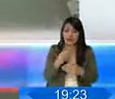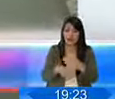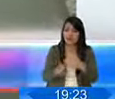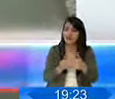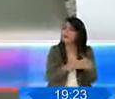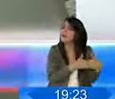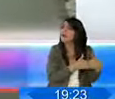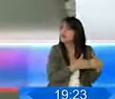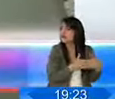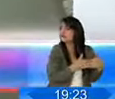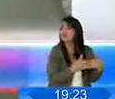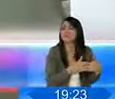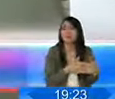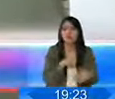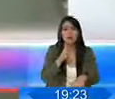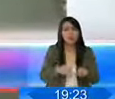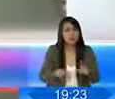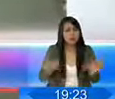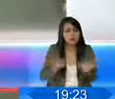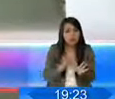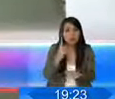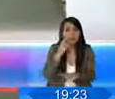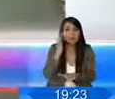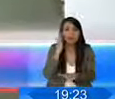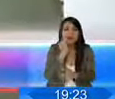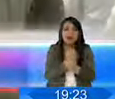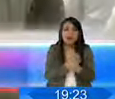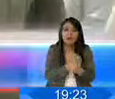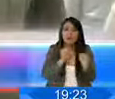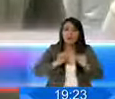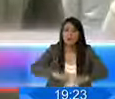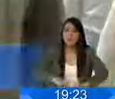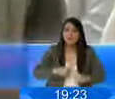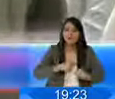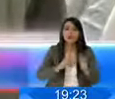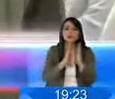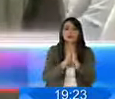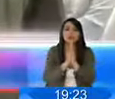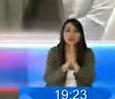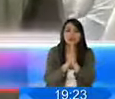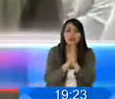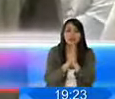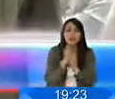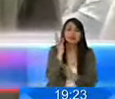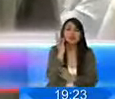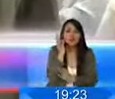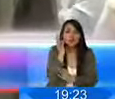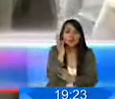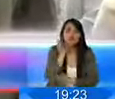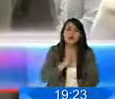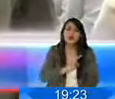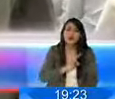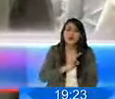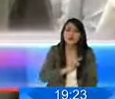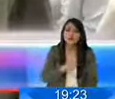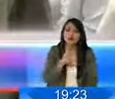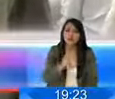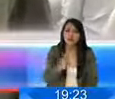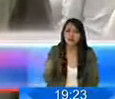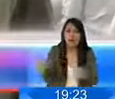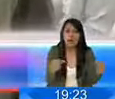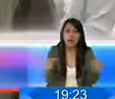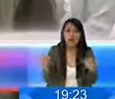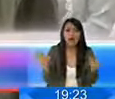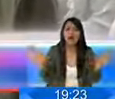hijos compartan el amor de padre y madre a la vez. Yo les pido a todas las mujeres que seamos conscientes, que no peleemos,